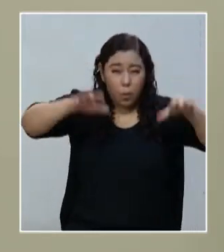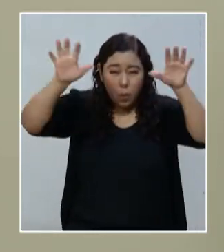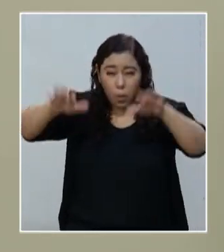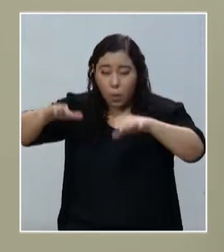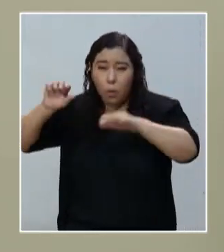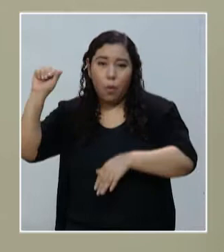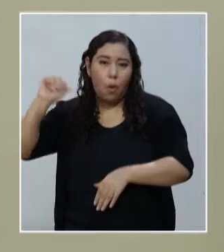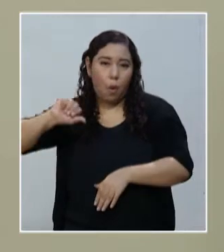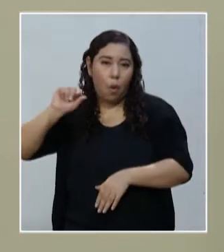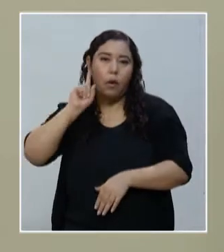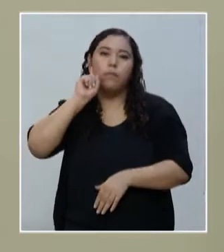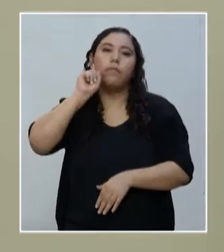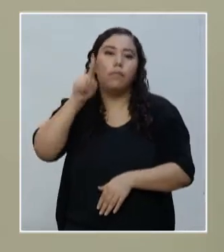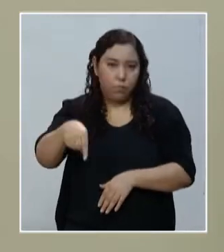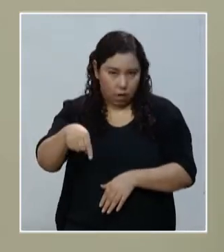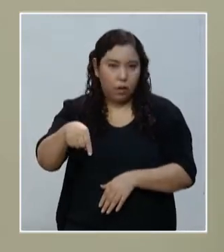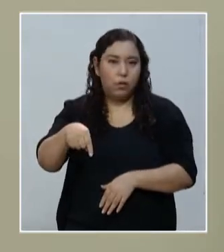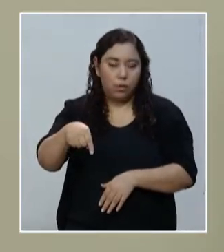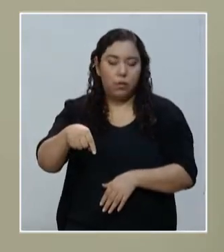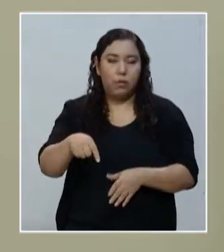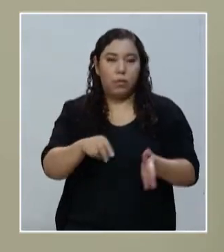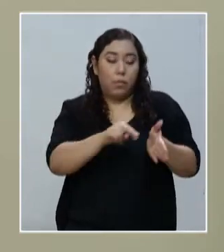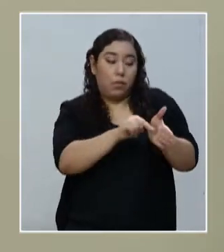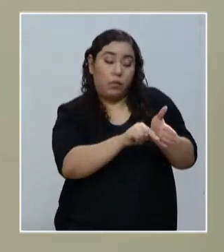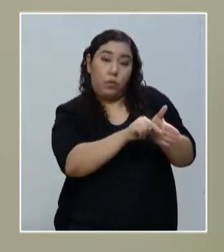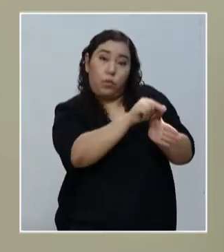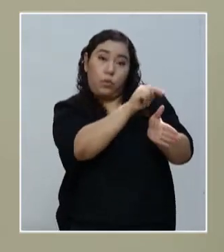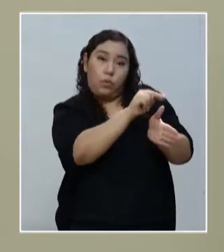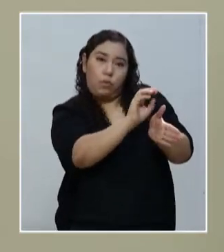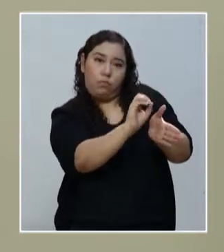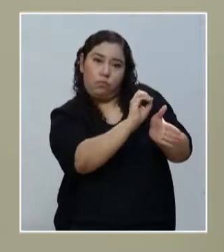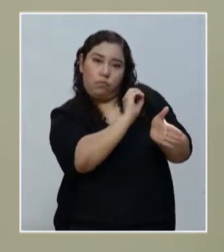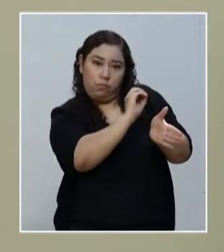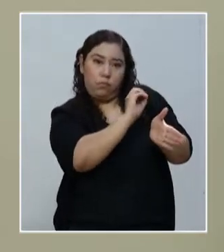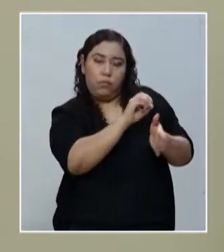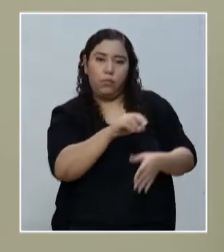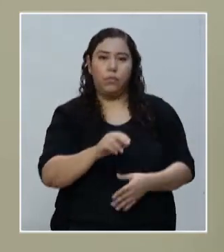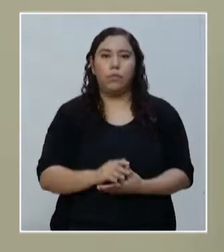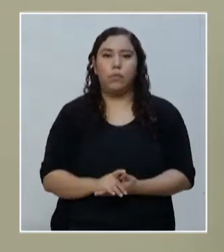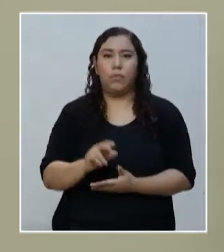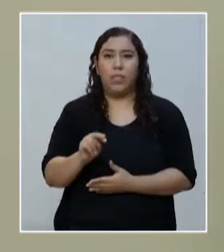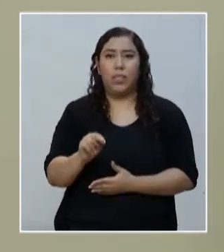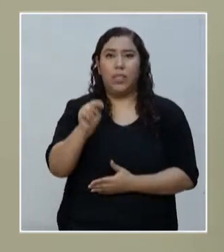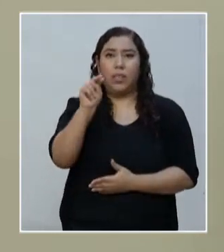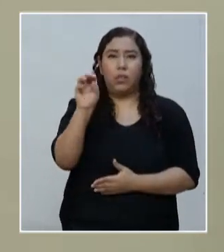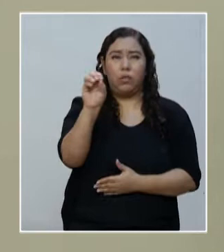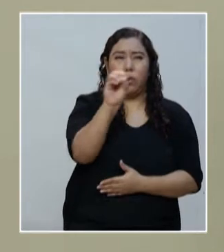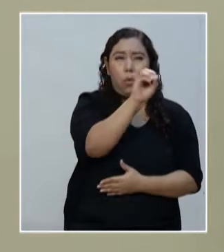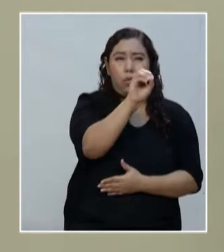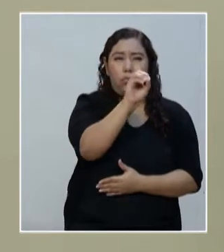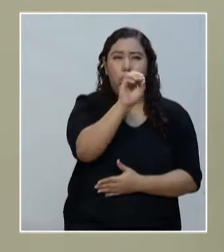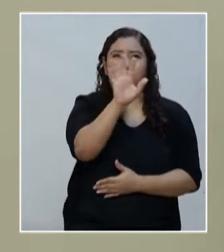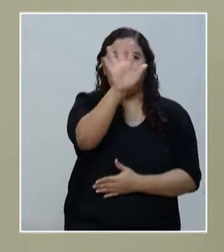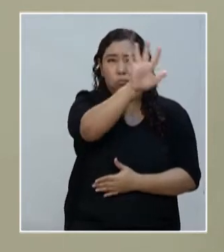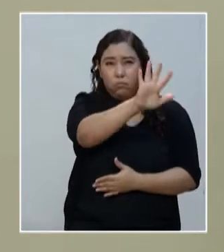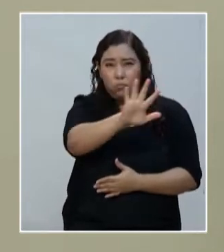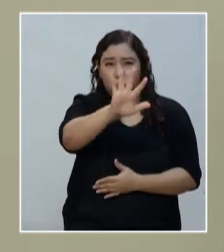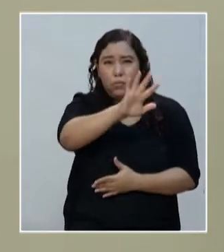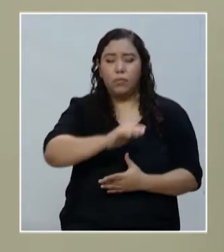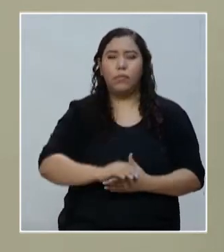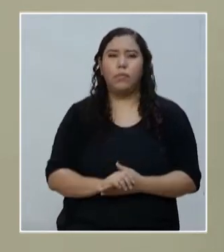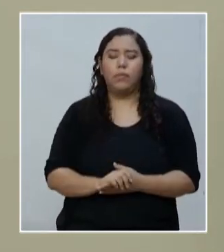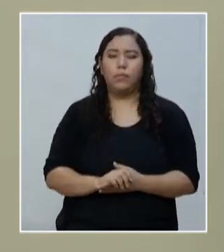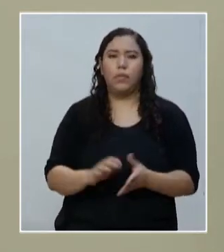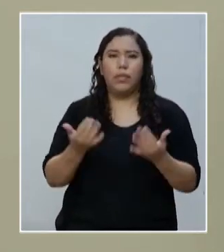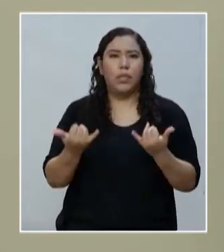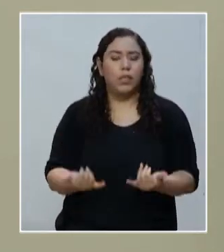mañana, especialmente en el norte y en el occidente del país. El riesgo más grande en este momento es que hemos alcanzado